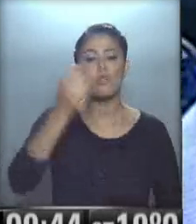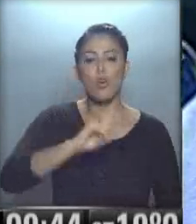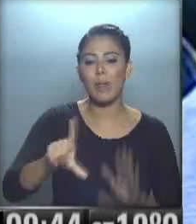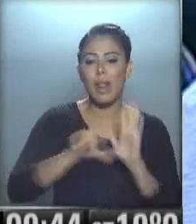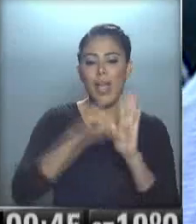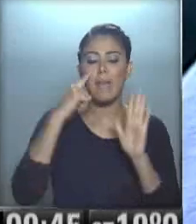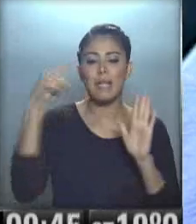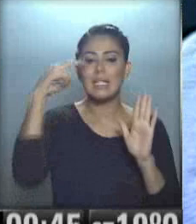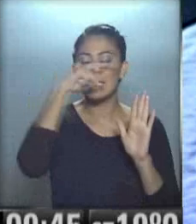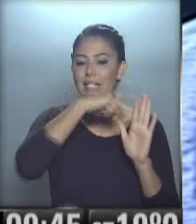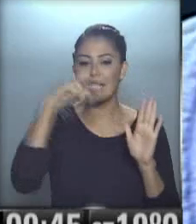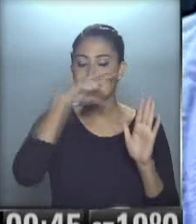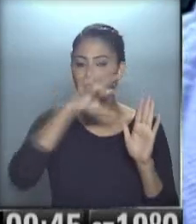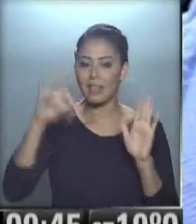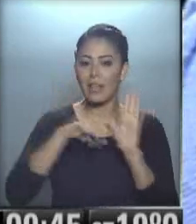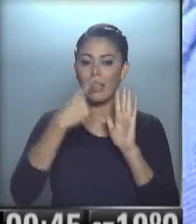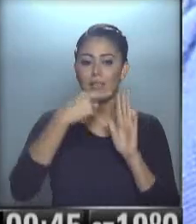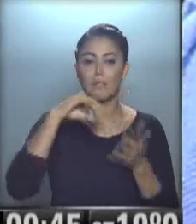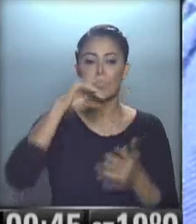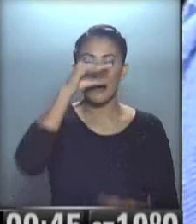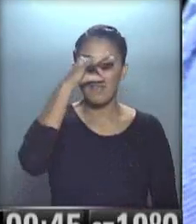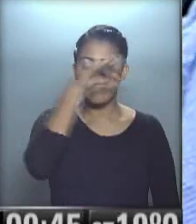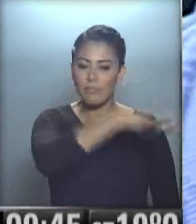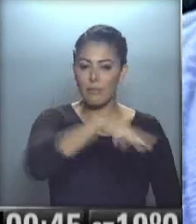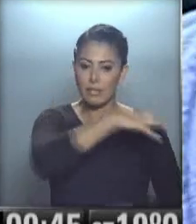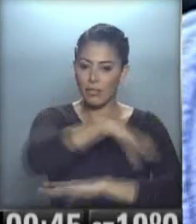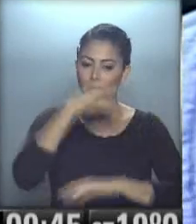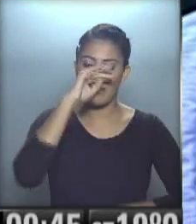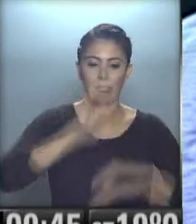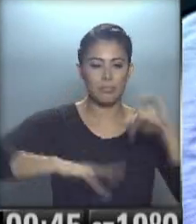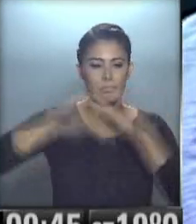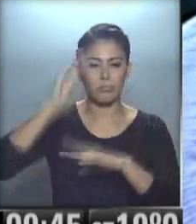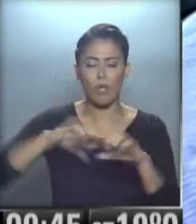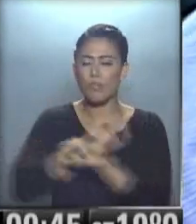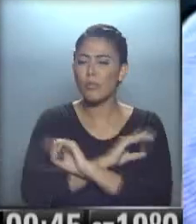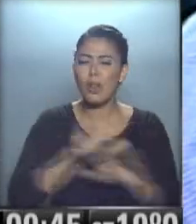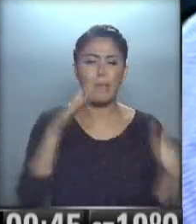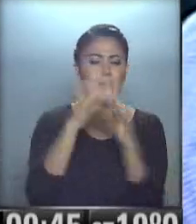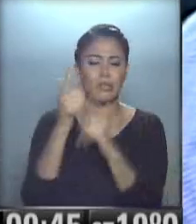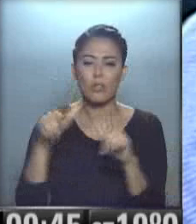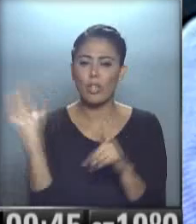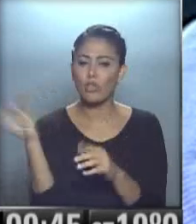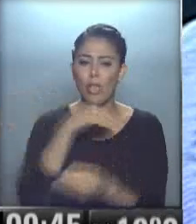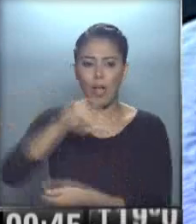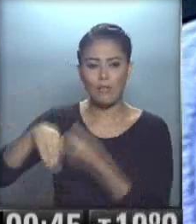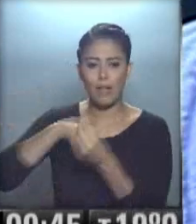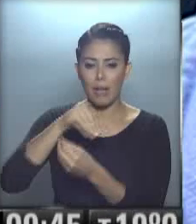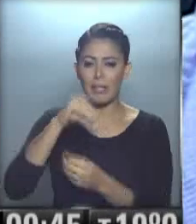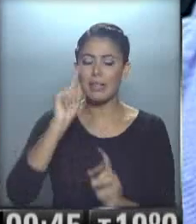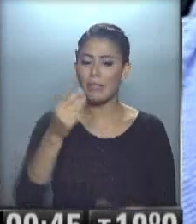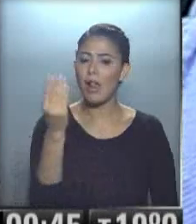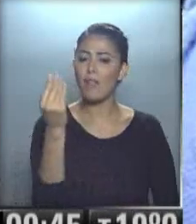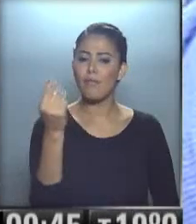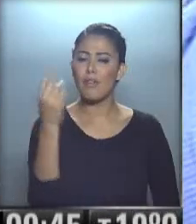ley 1770 de urbanización de la Villa 20. La grave crisis habitacional de nuestras familias y el alto valor de